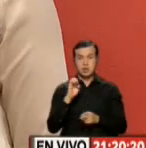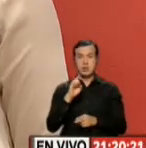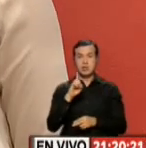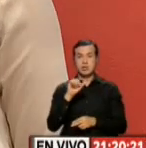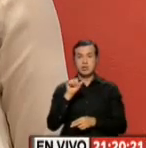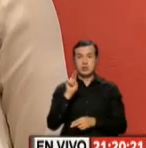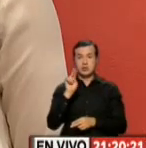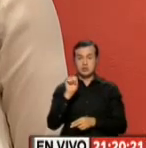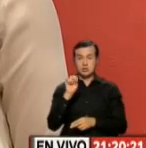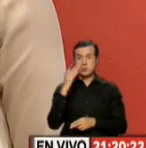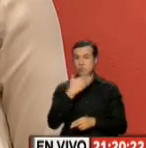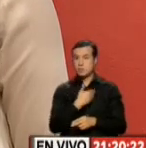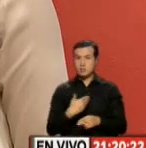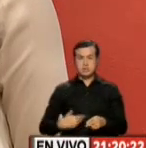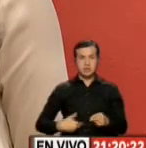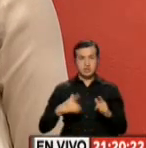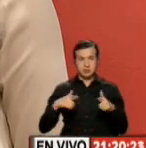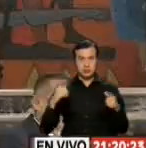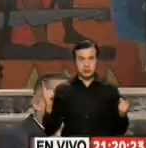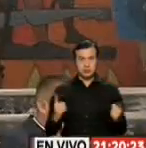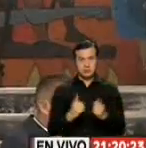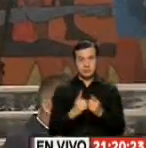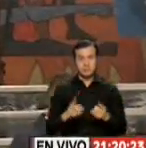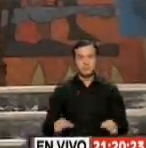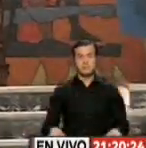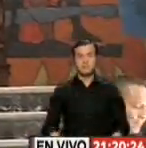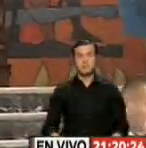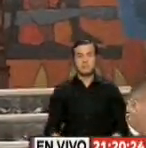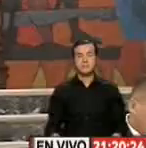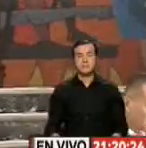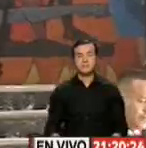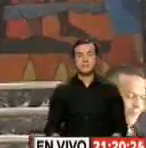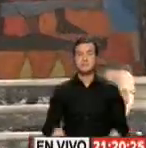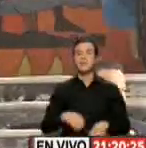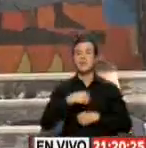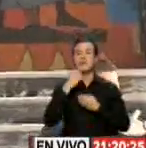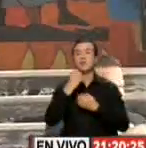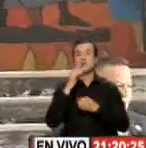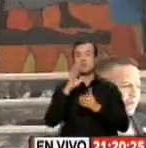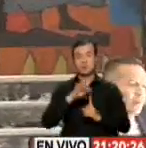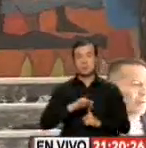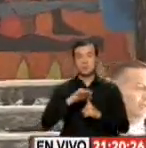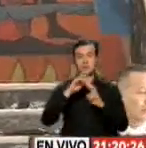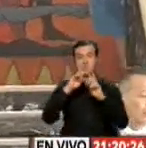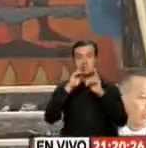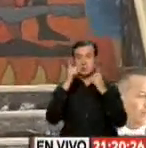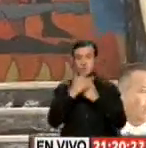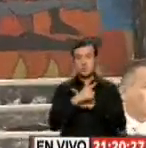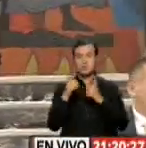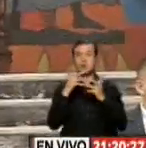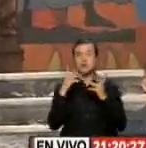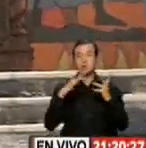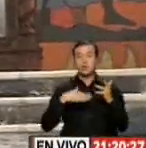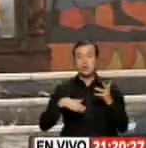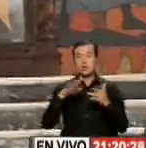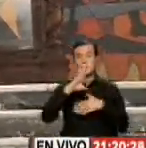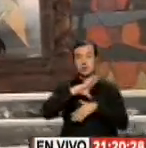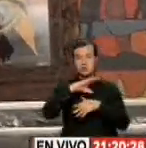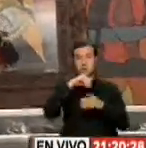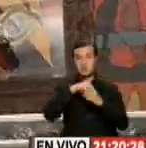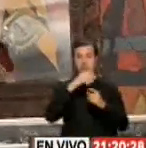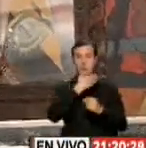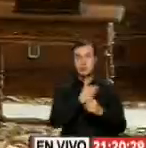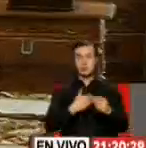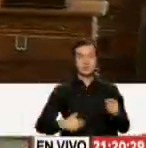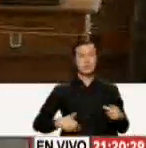Lanza, con el presidente Lenín Moreno. El relator especial para la libertad de expresión llegó a Carondelet para reunirse con el